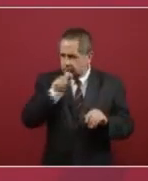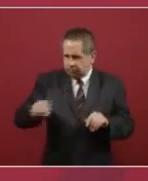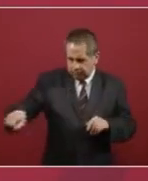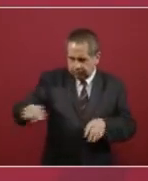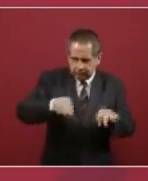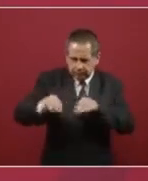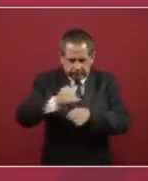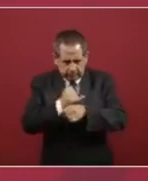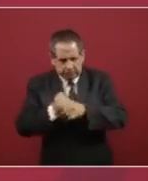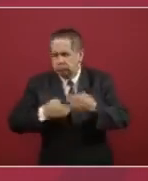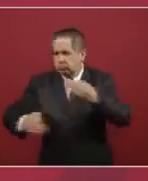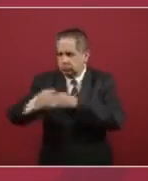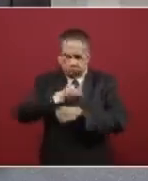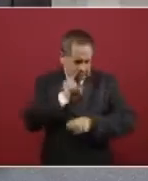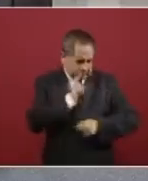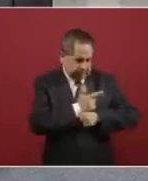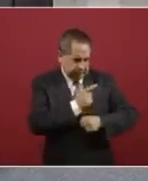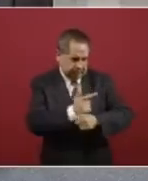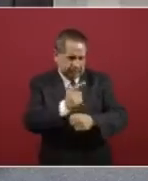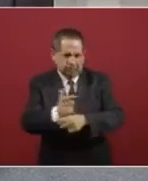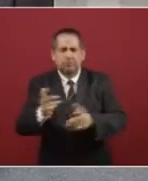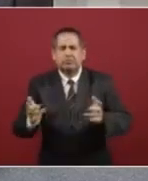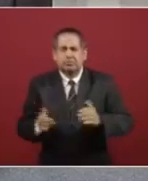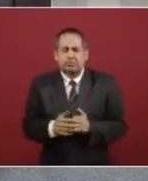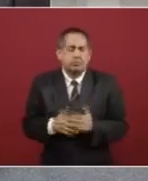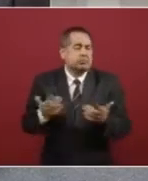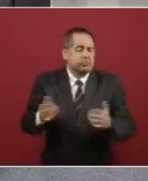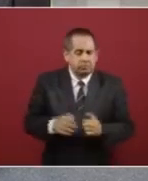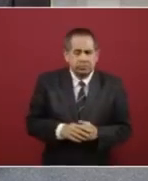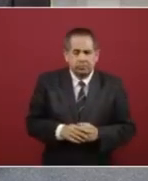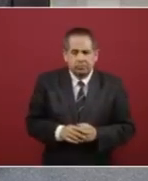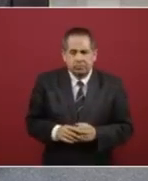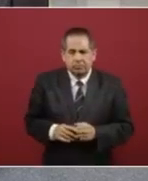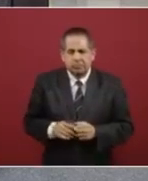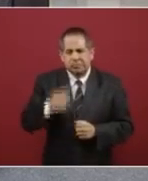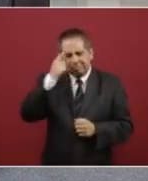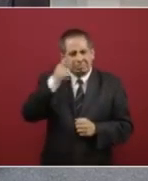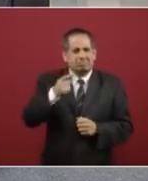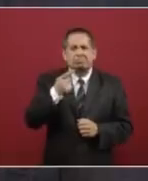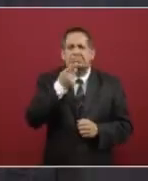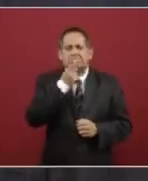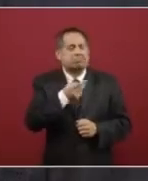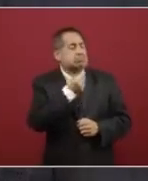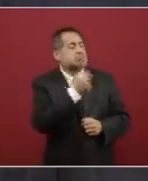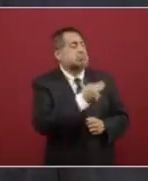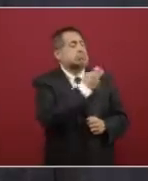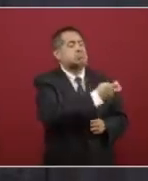ustedes y de todos, y además, porque ¿para qué